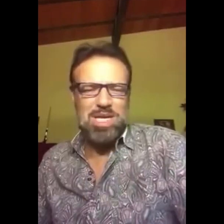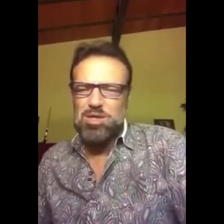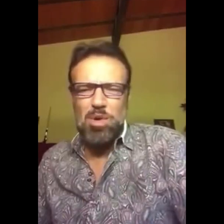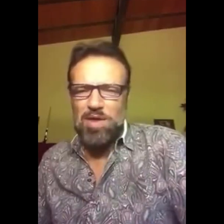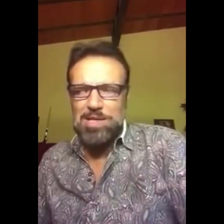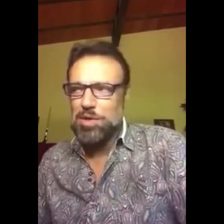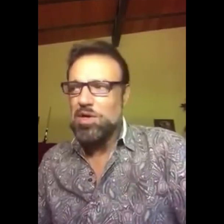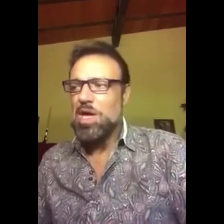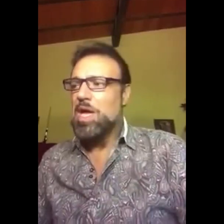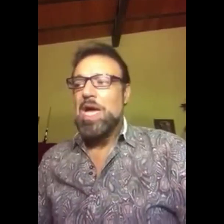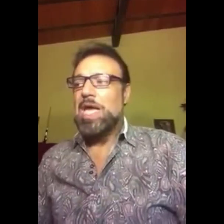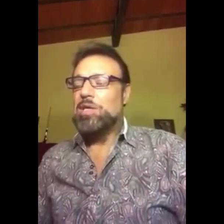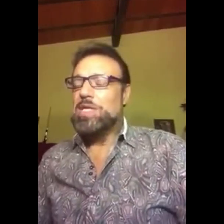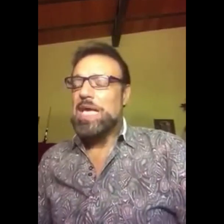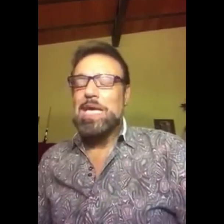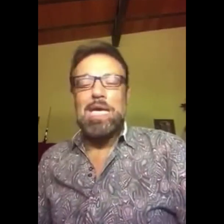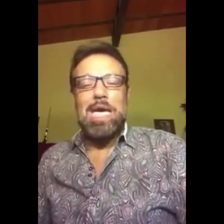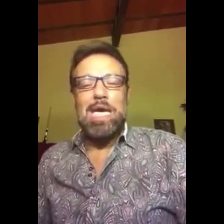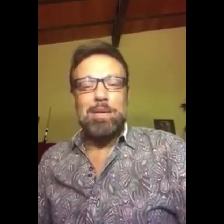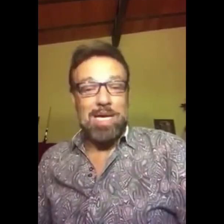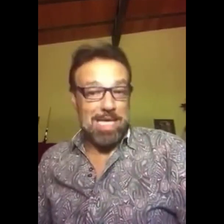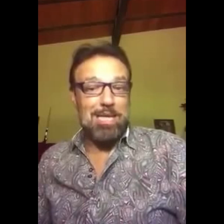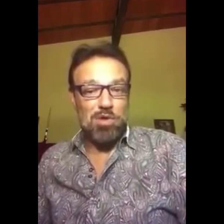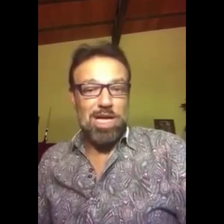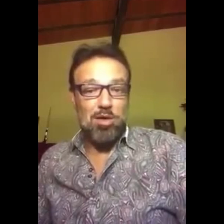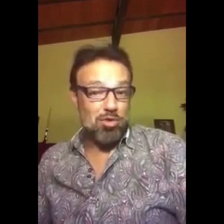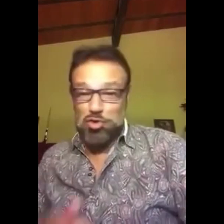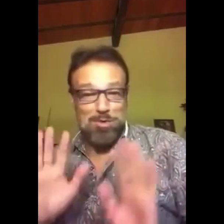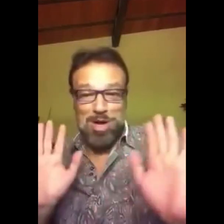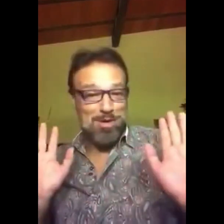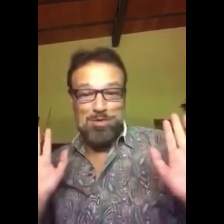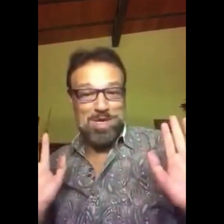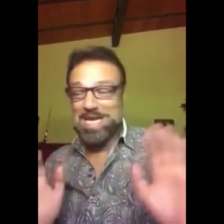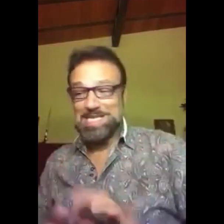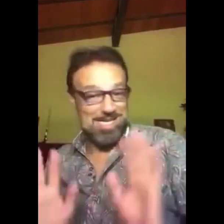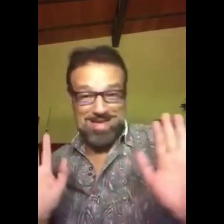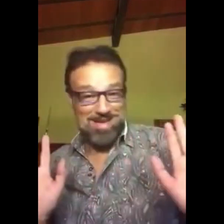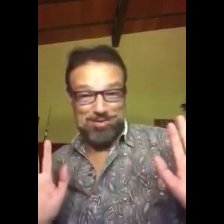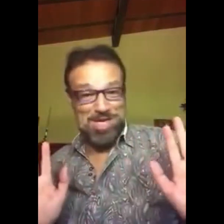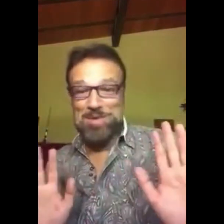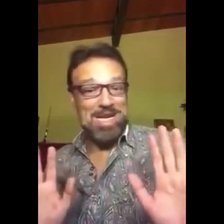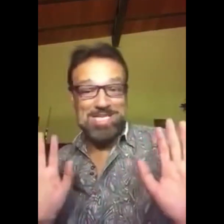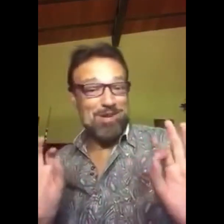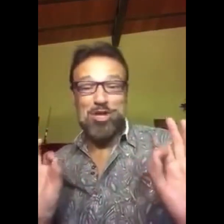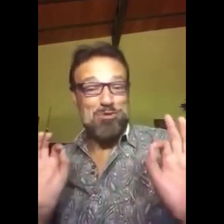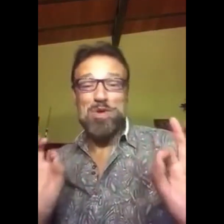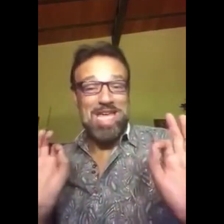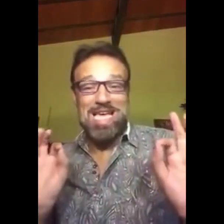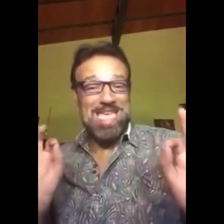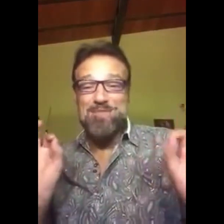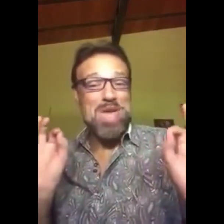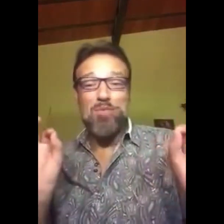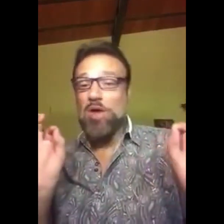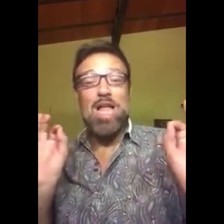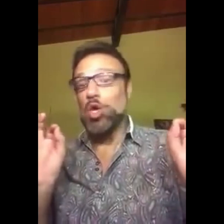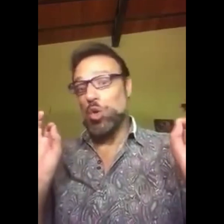son falsos. Ramón Ayala, sos muy falso. Entonces ahí va a quedar demostrado, yo no hablo como Venegas, escúchame, van a seguir audio de Momo